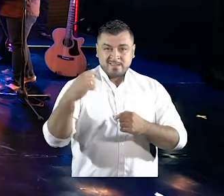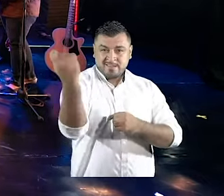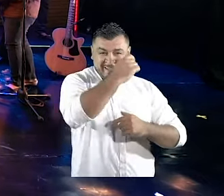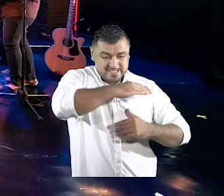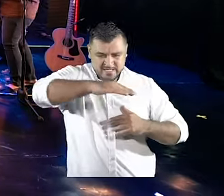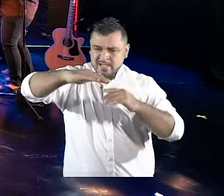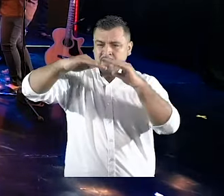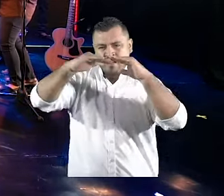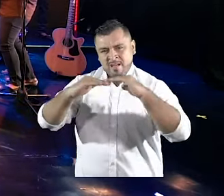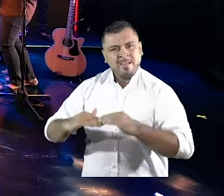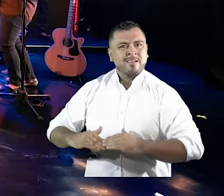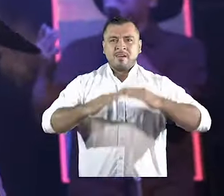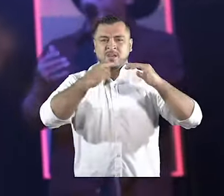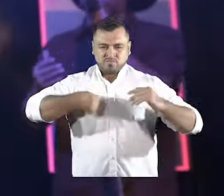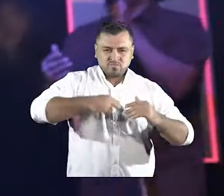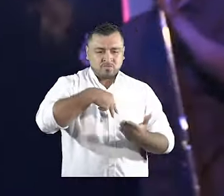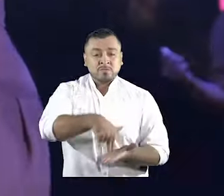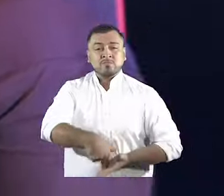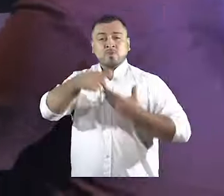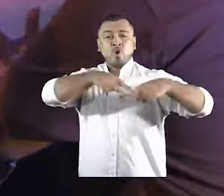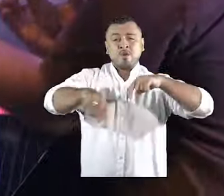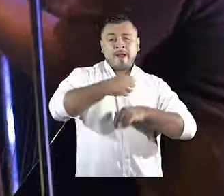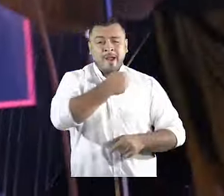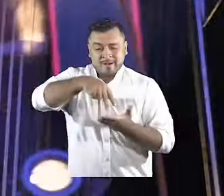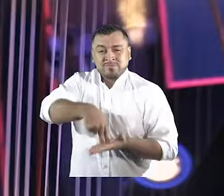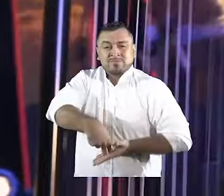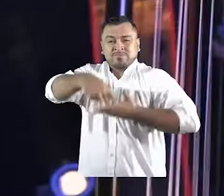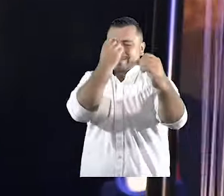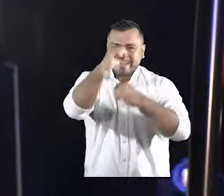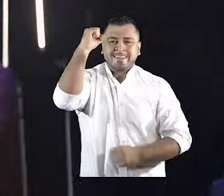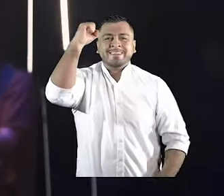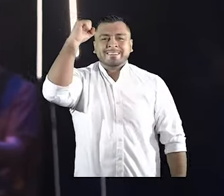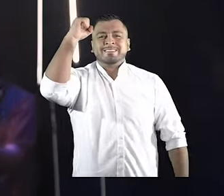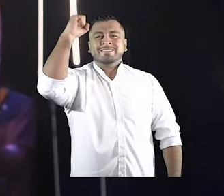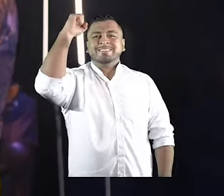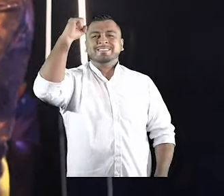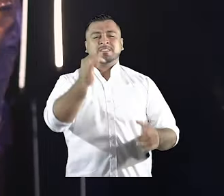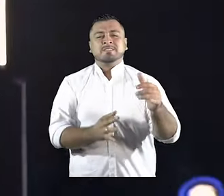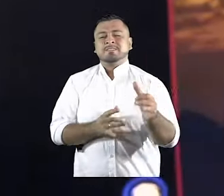placer y me hicieron absoluto ganador de a otro nivel.